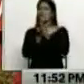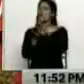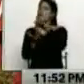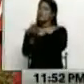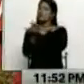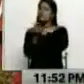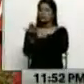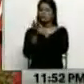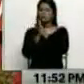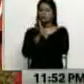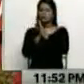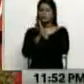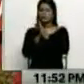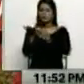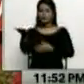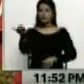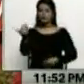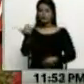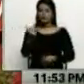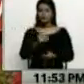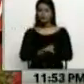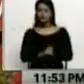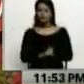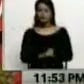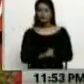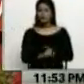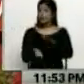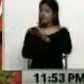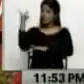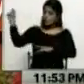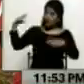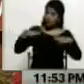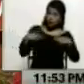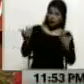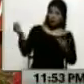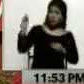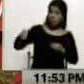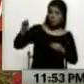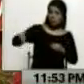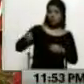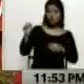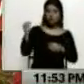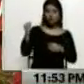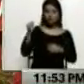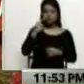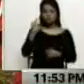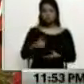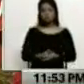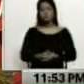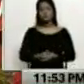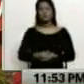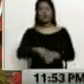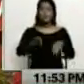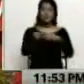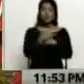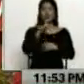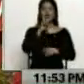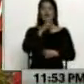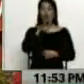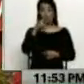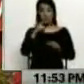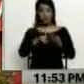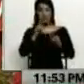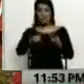ese ese artículo ahí si escucharon se fueron de vacaciones todito manda